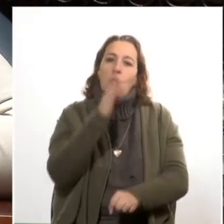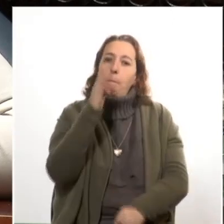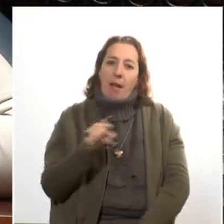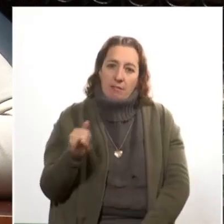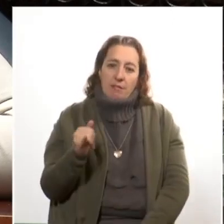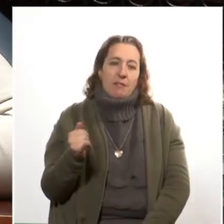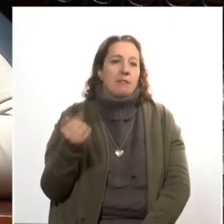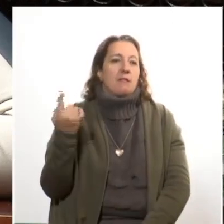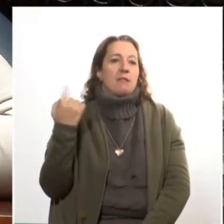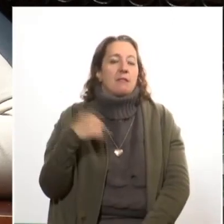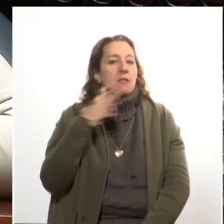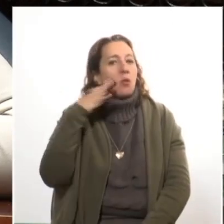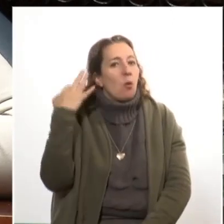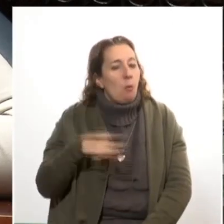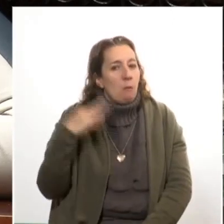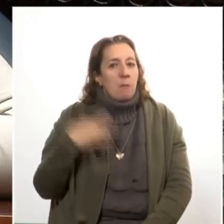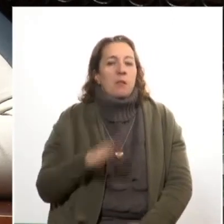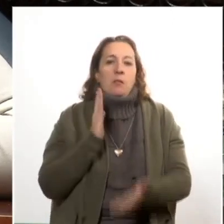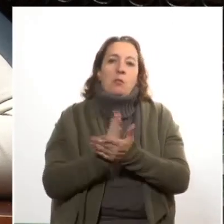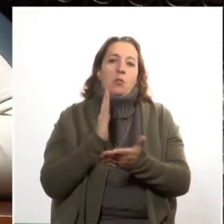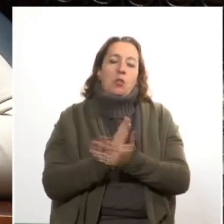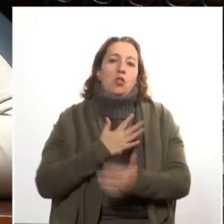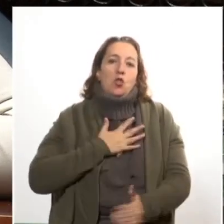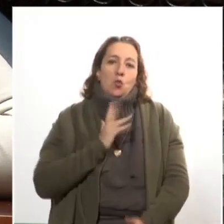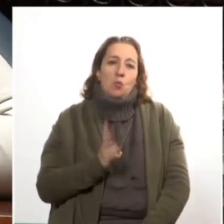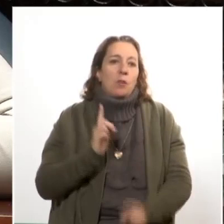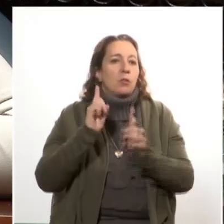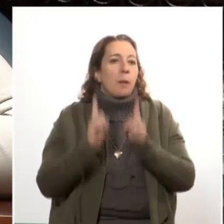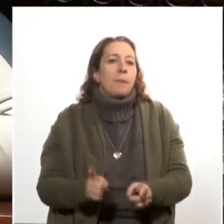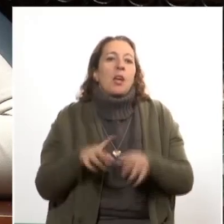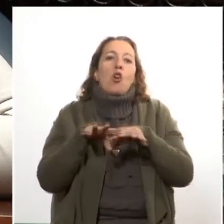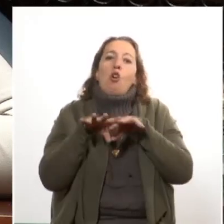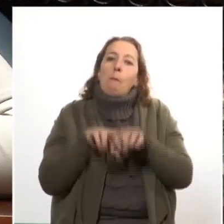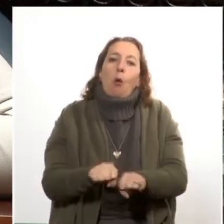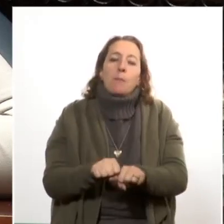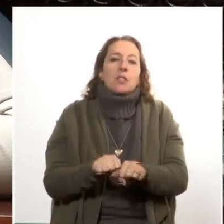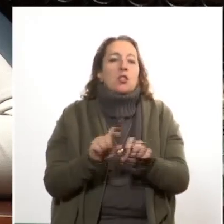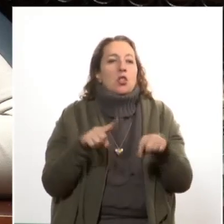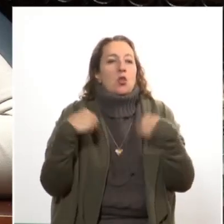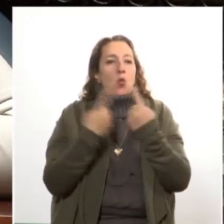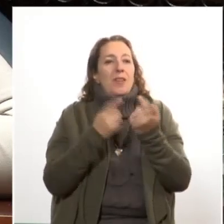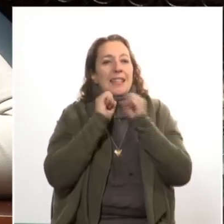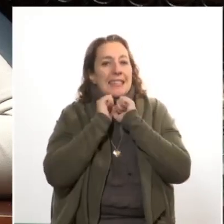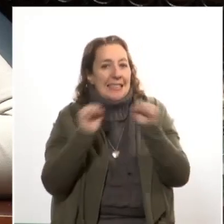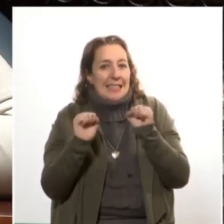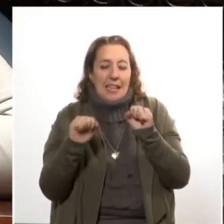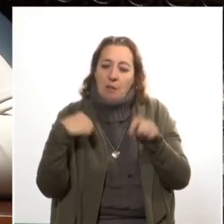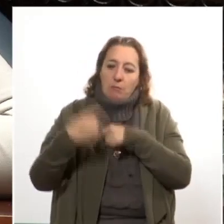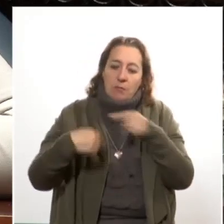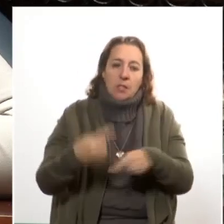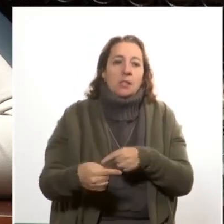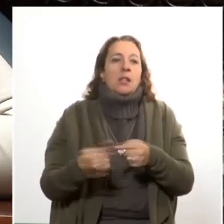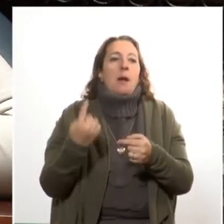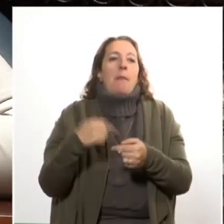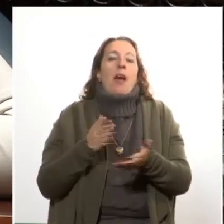del más estricto cumplimiento de los derechos humanos, y es un compromiso que desde nuestra Secretaría vamos a llevar adelante